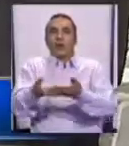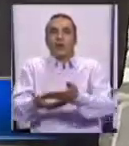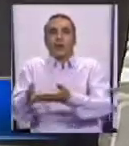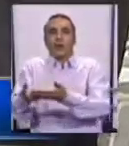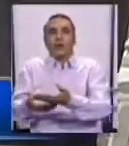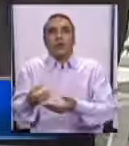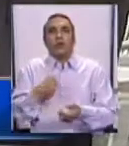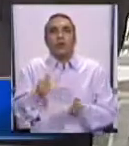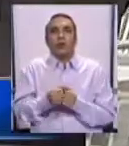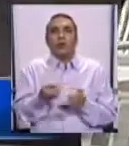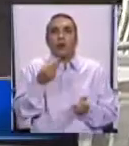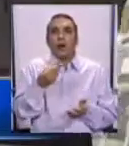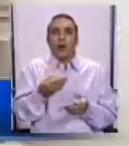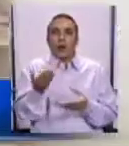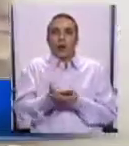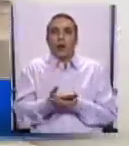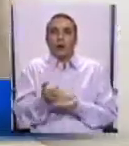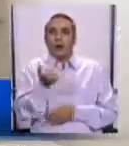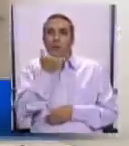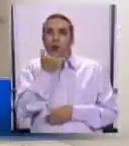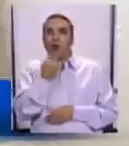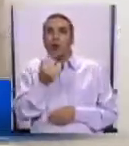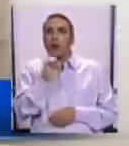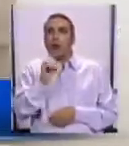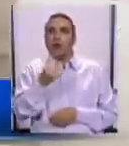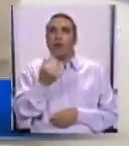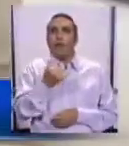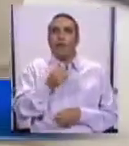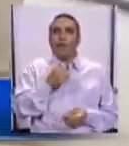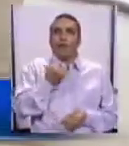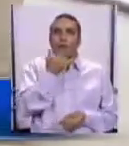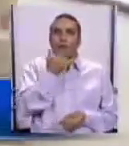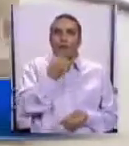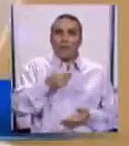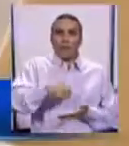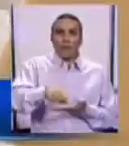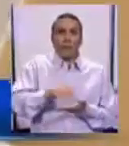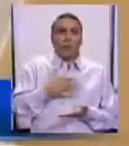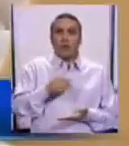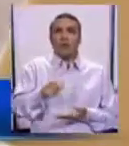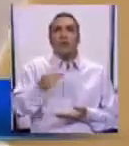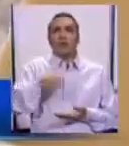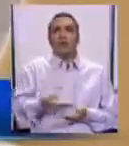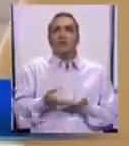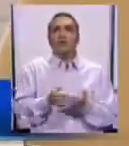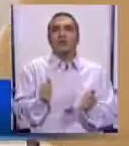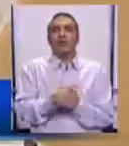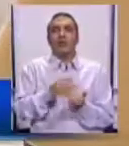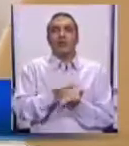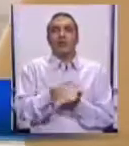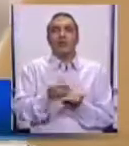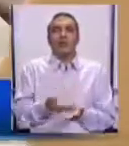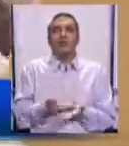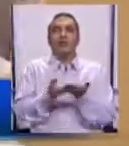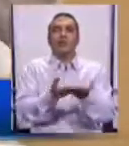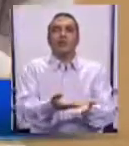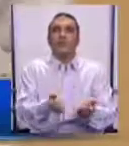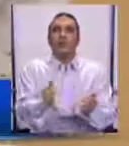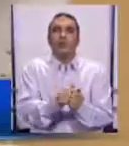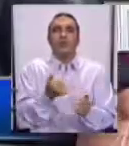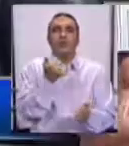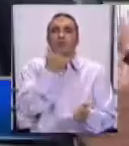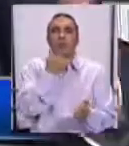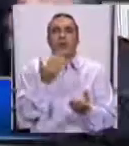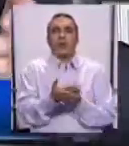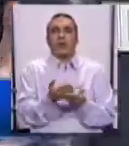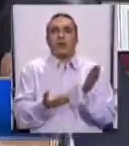hay un acta con inconsistencia numérica y falta de firma del presidente de la Junta, deberá ser presentada con la copia de la misma, relatando la